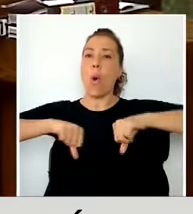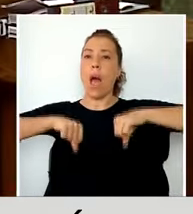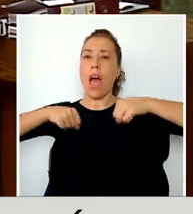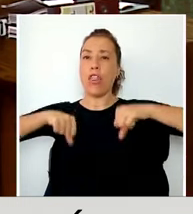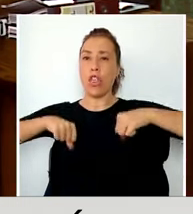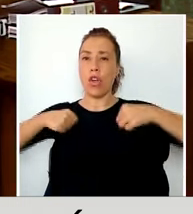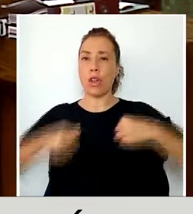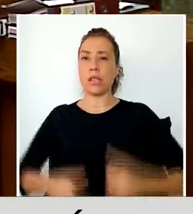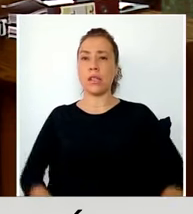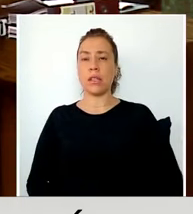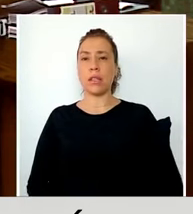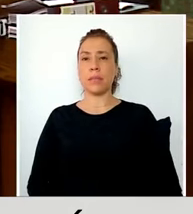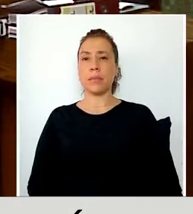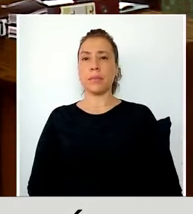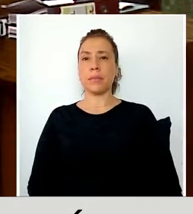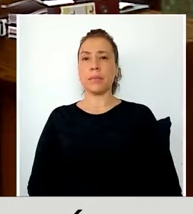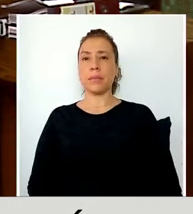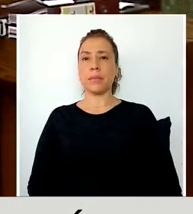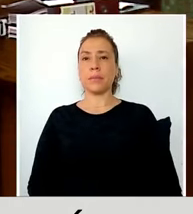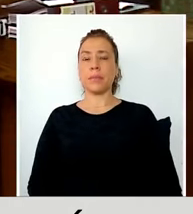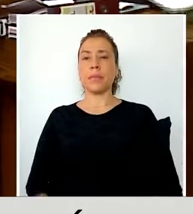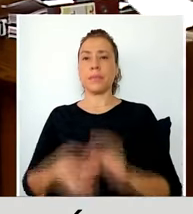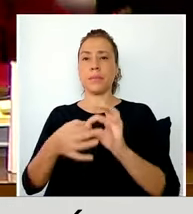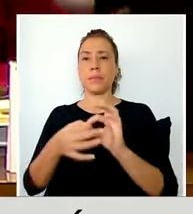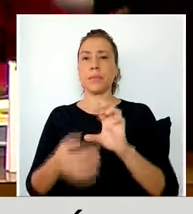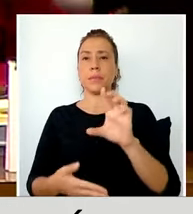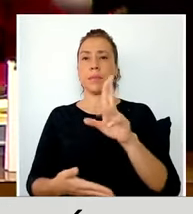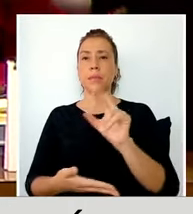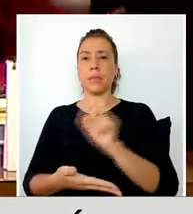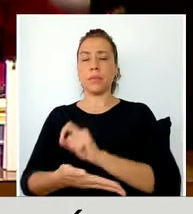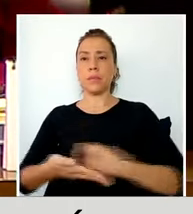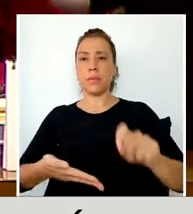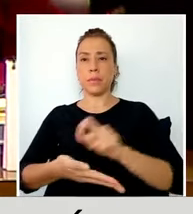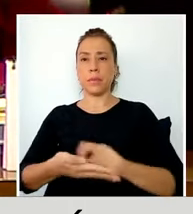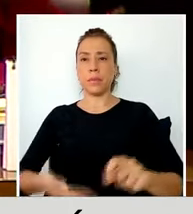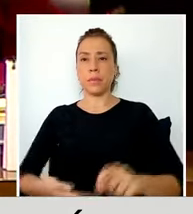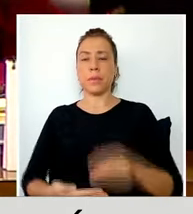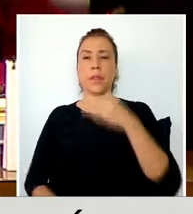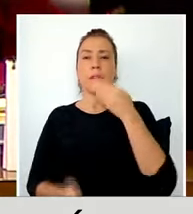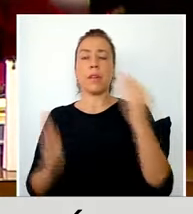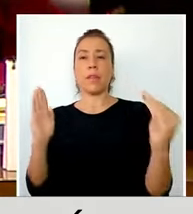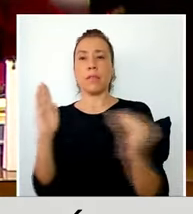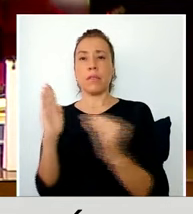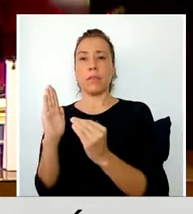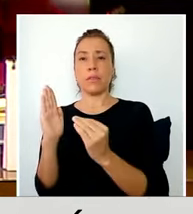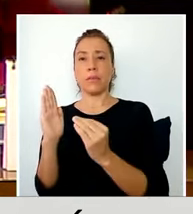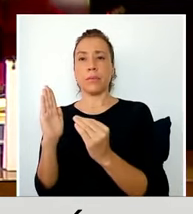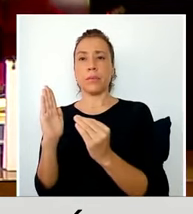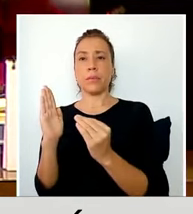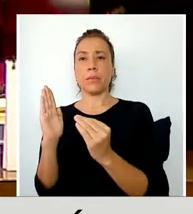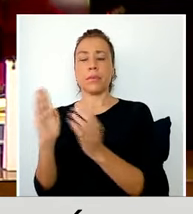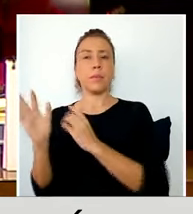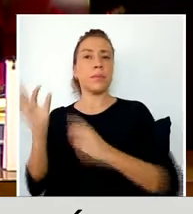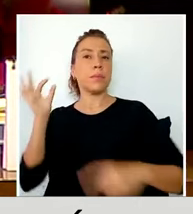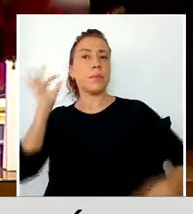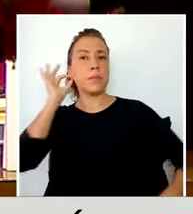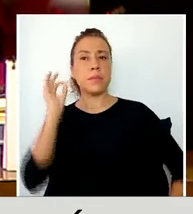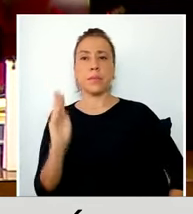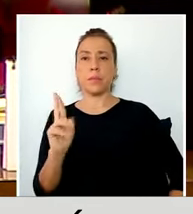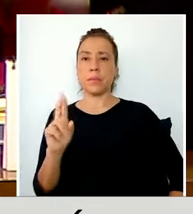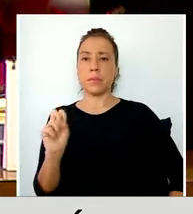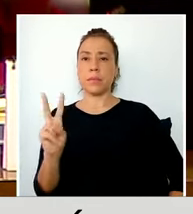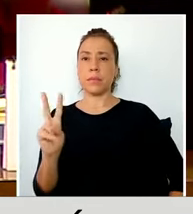gracias por los secretario para hablar a favor tiene la palabra la diputada Marta Bravo